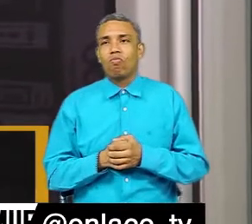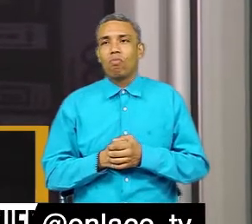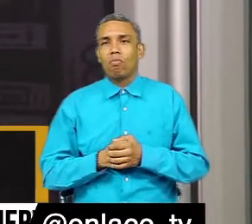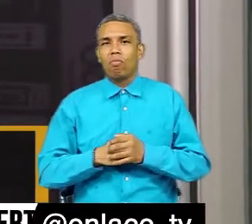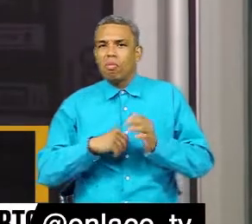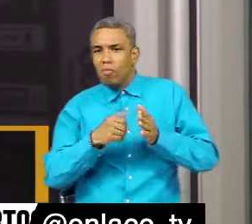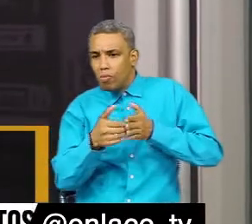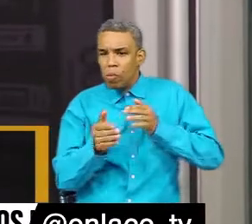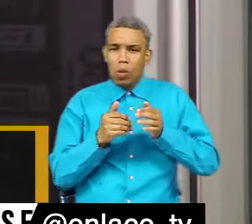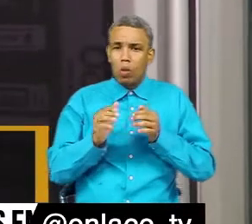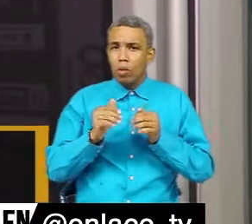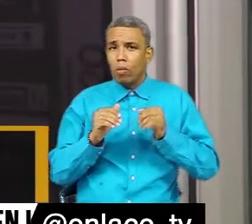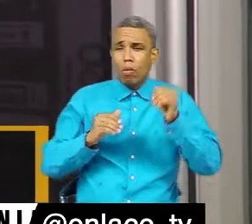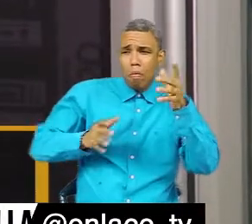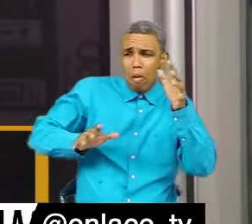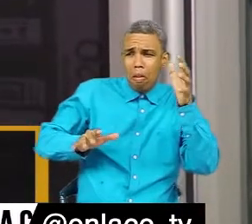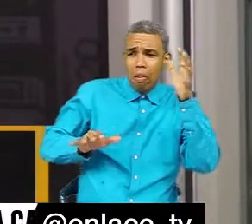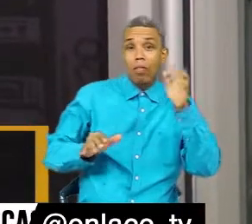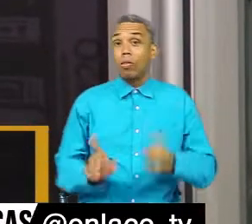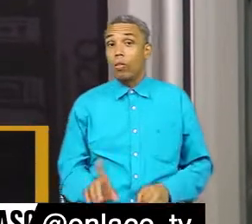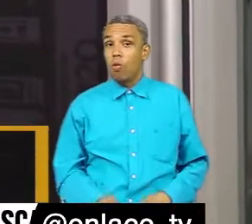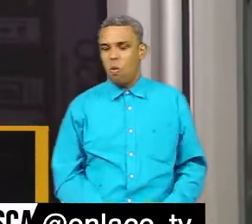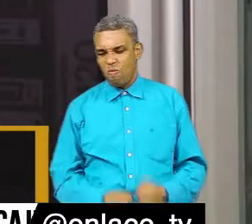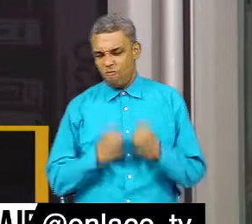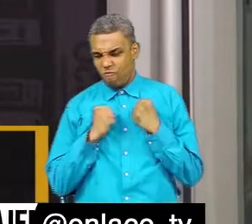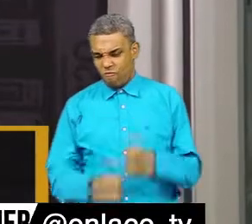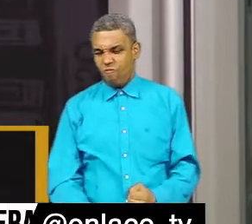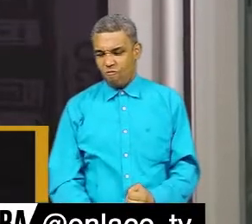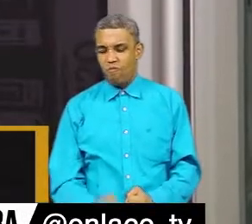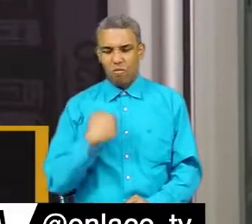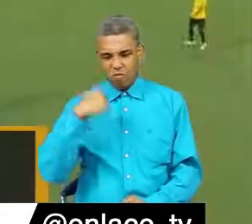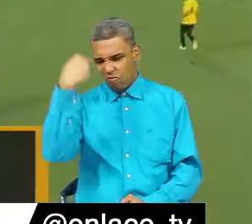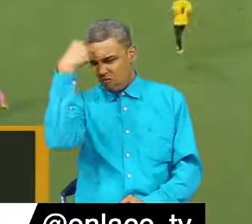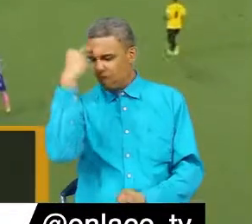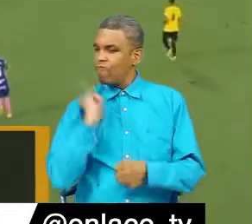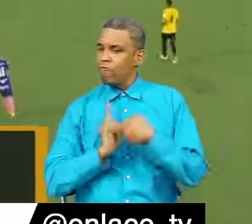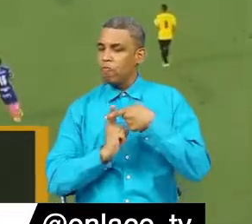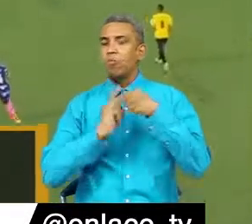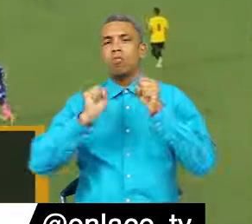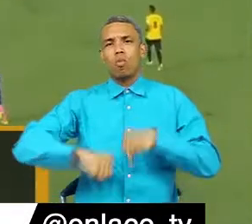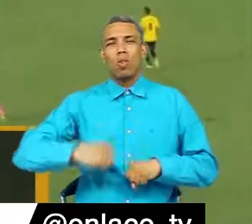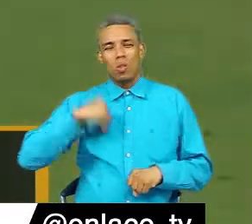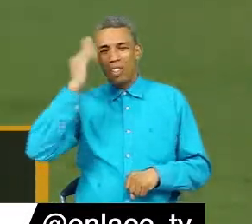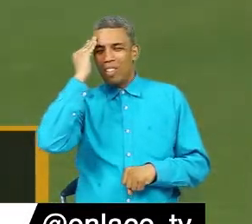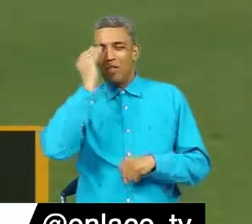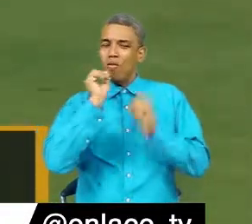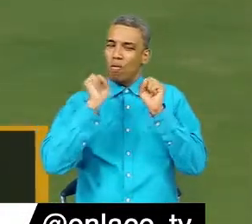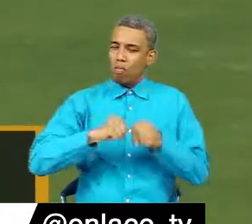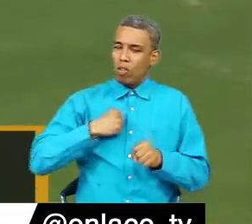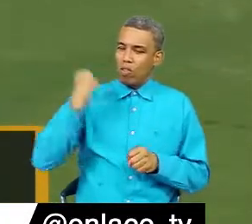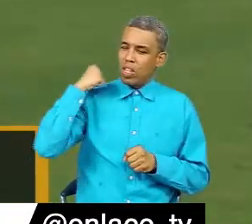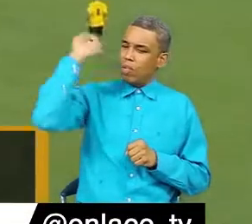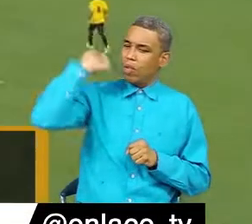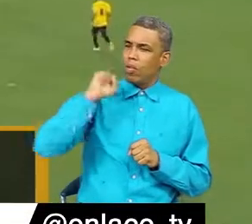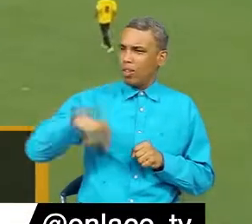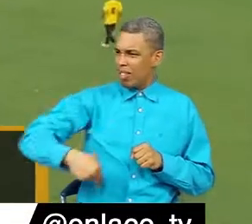en robarle la pelota, de saber de que teníamos que ganar y de que estábamos de local.